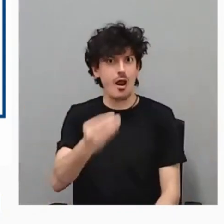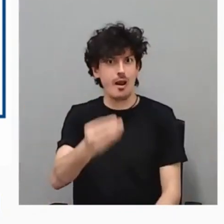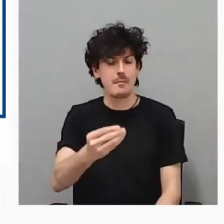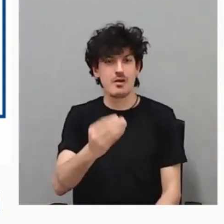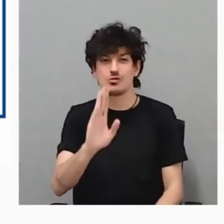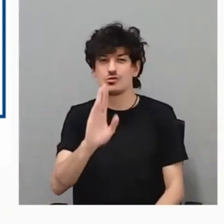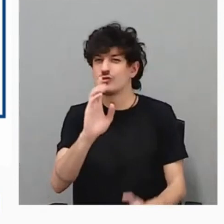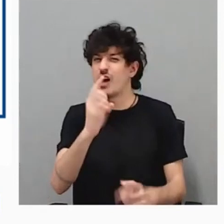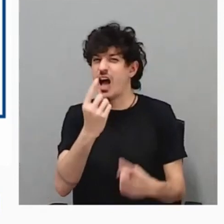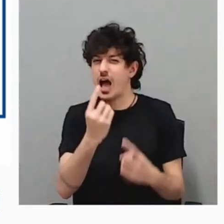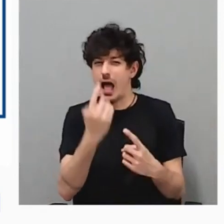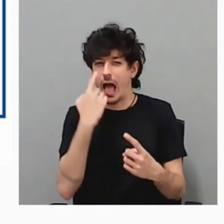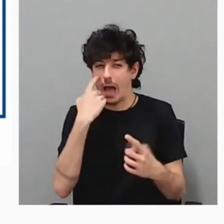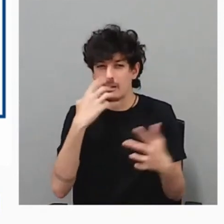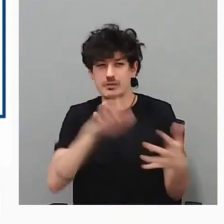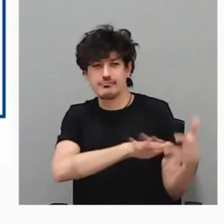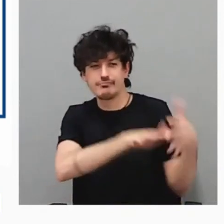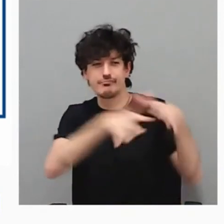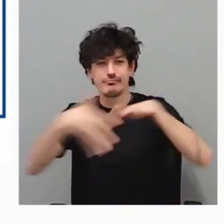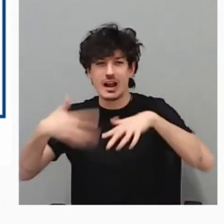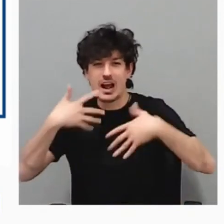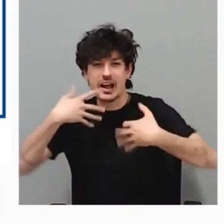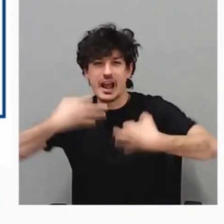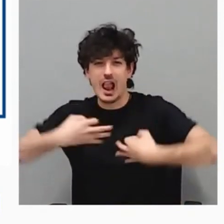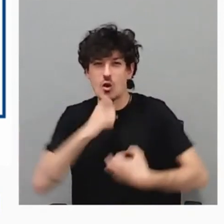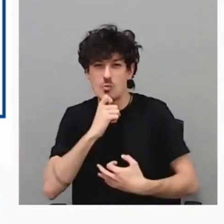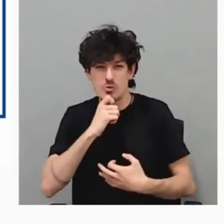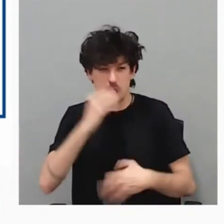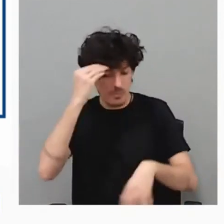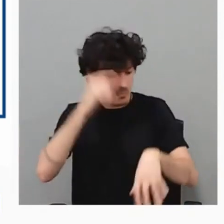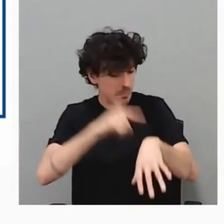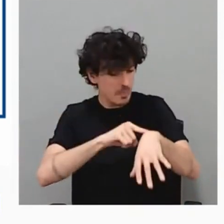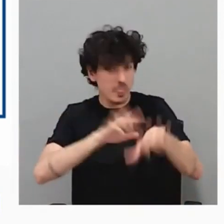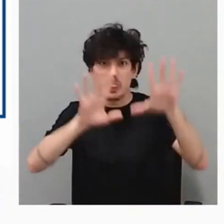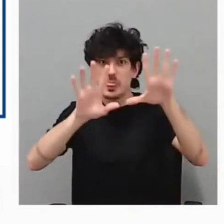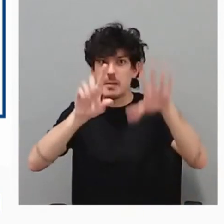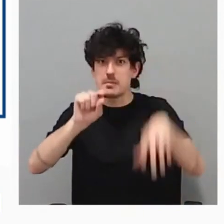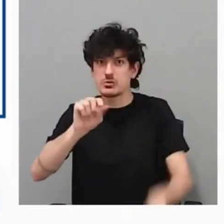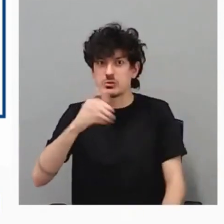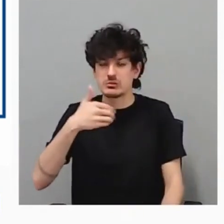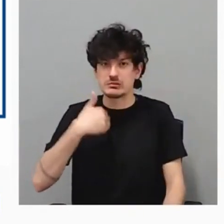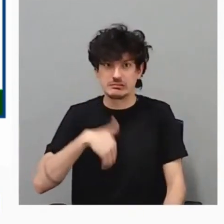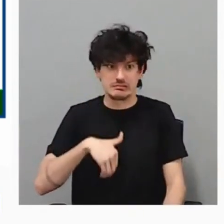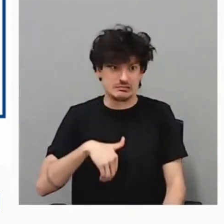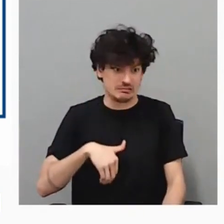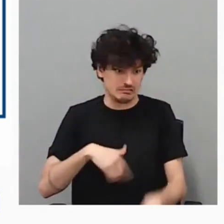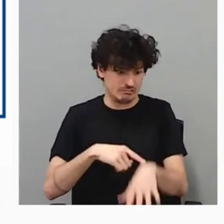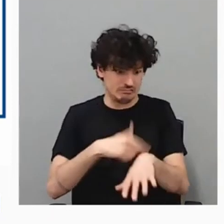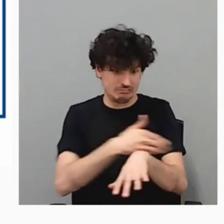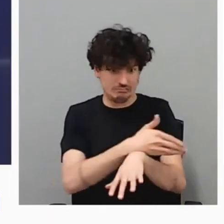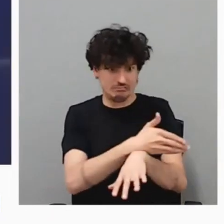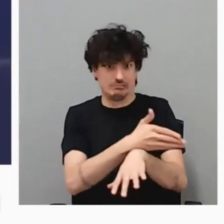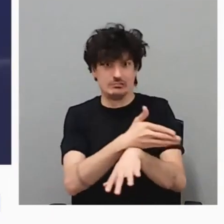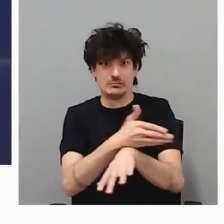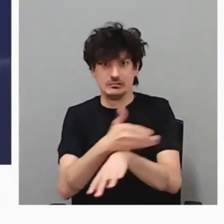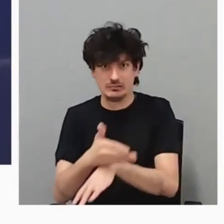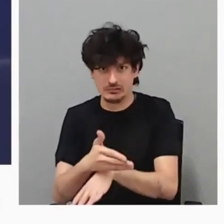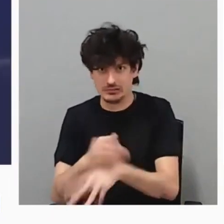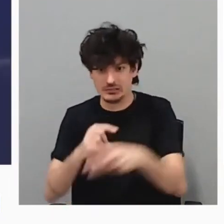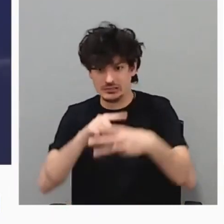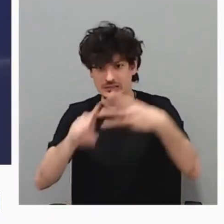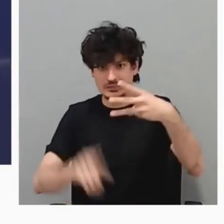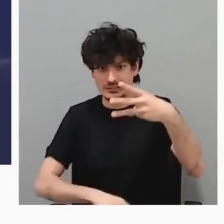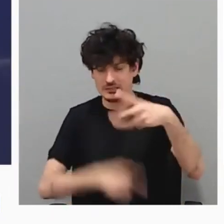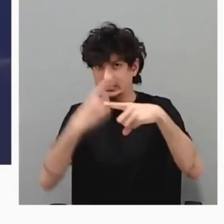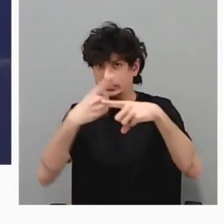ponerla en práctica. Creo que tengo 10 minutos, me he comido los primeros 50 segundos y tengo 3 elementos para intentar compartir hoy.